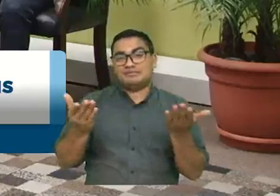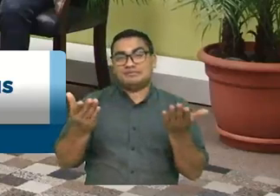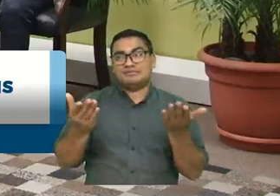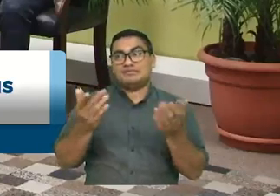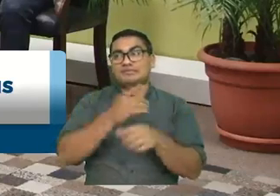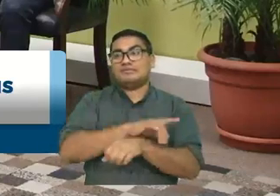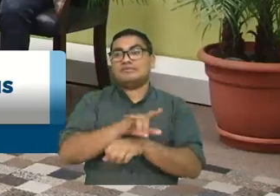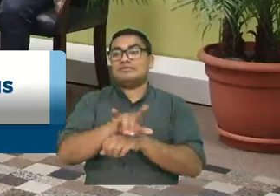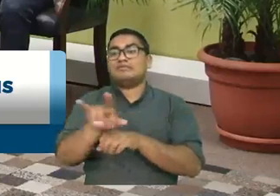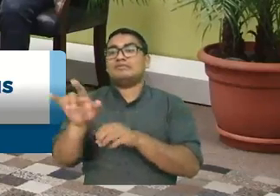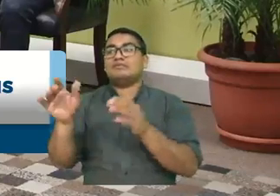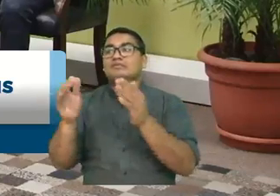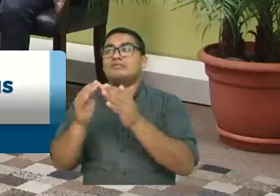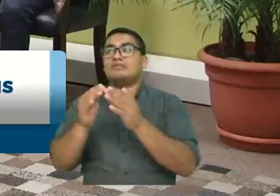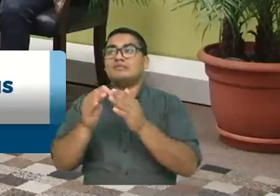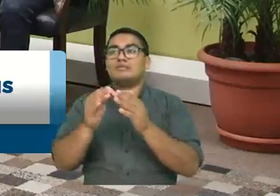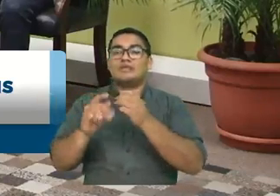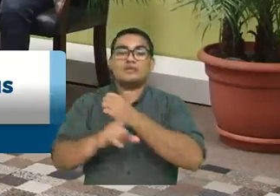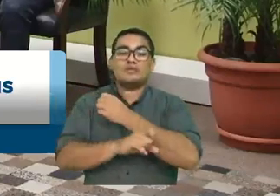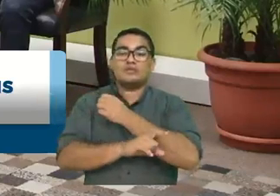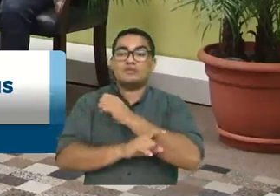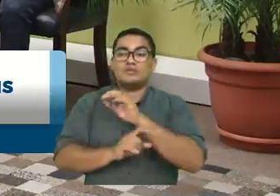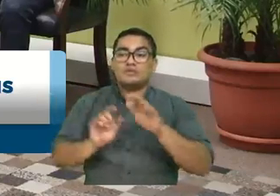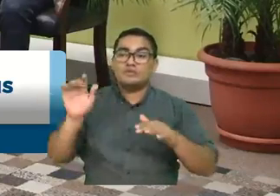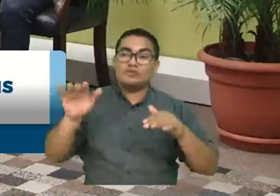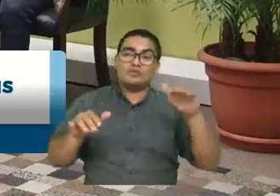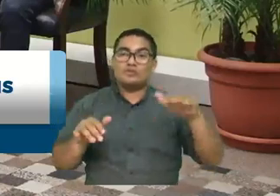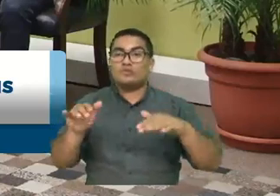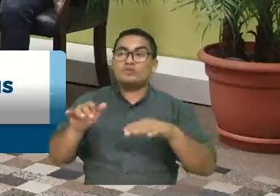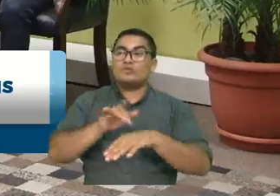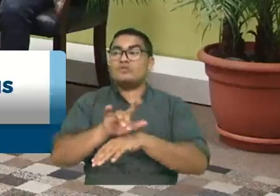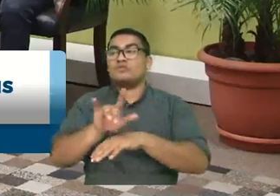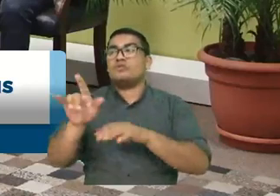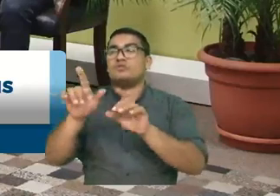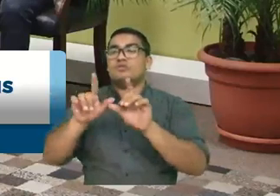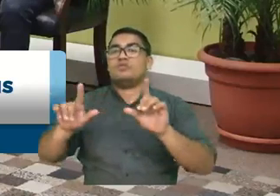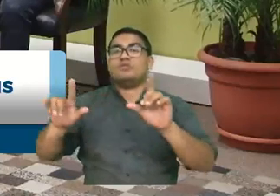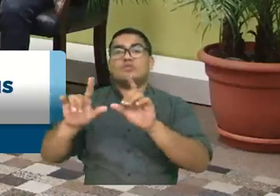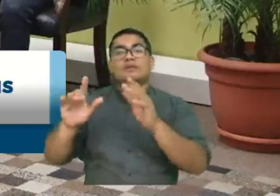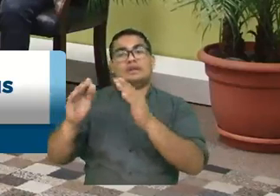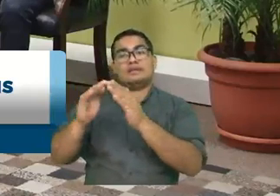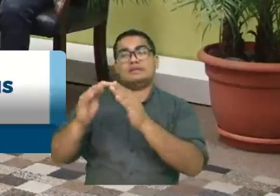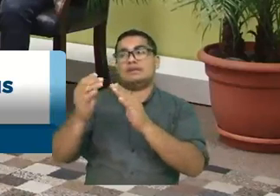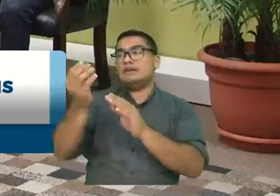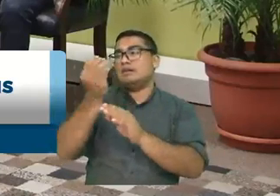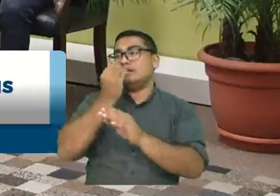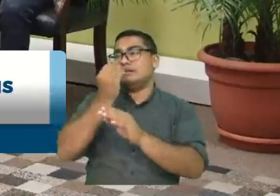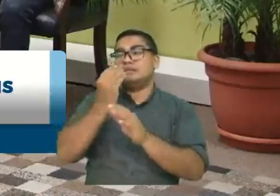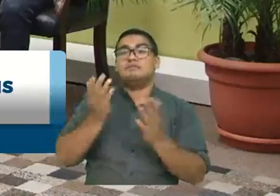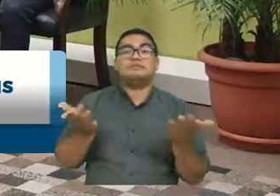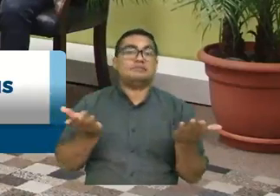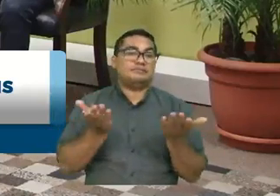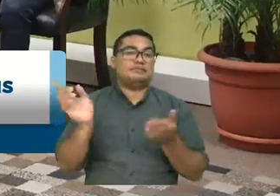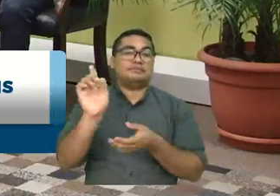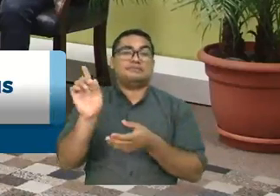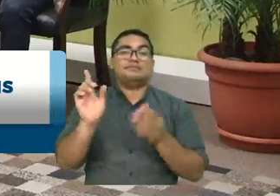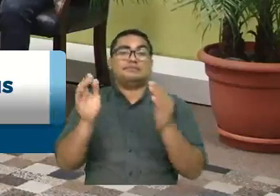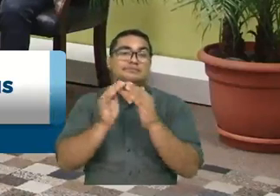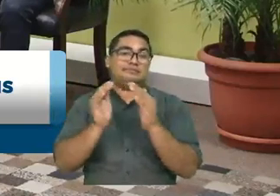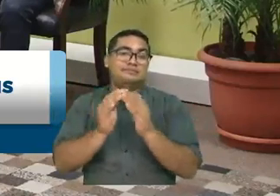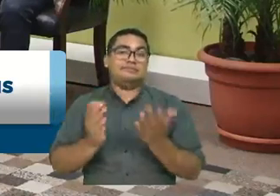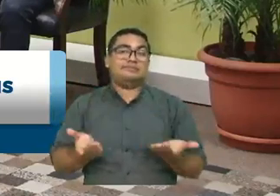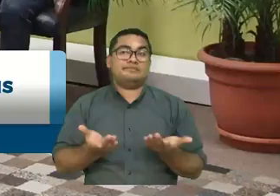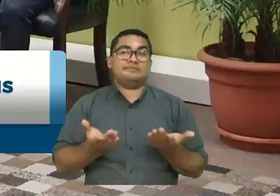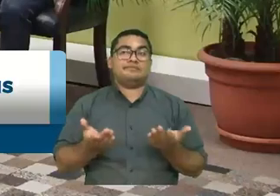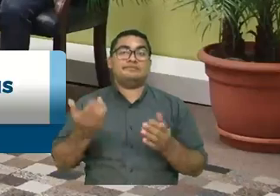sale buscando, medio nadando para llegar a lugares altos, secos y donde hay comida. ¿Cuáles son esos? Las viviendas. Yeah. Y entonces ahí nos